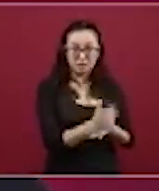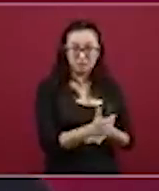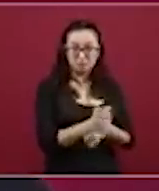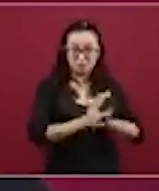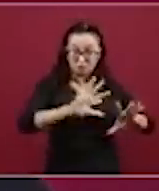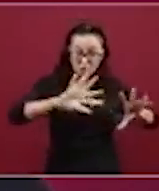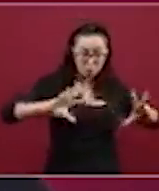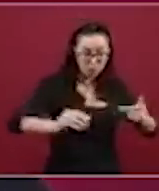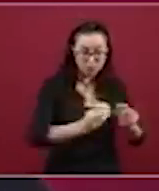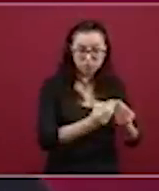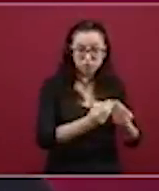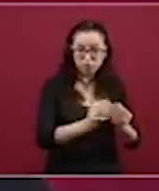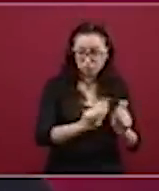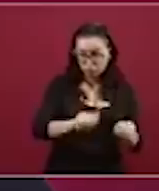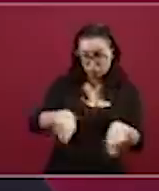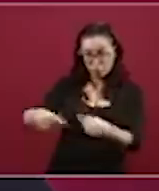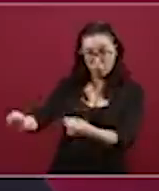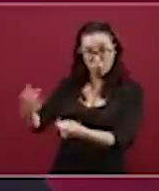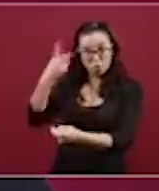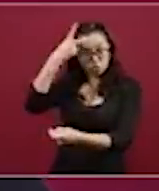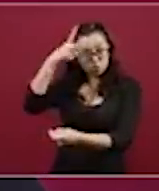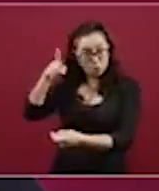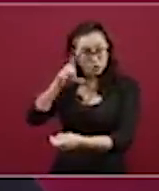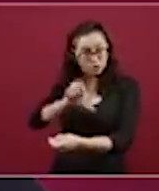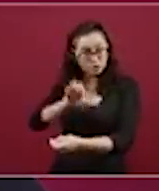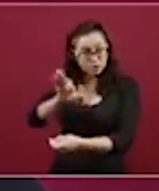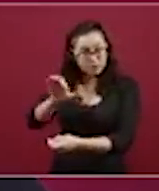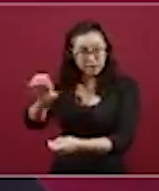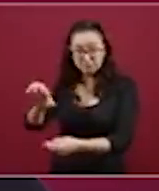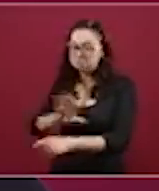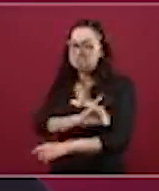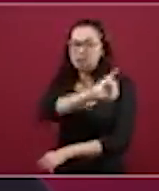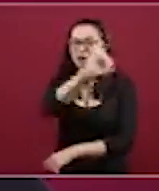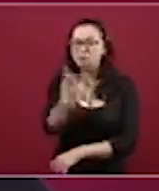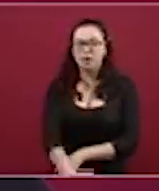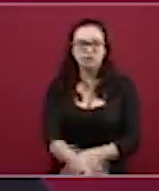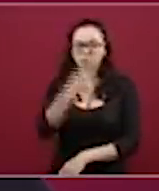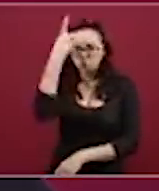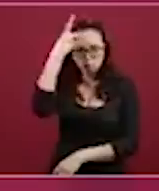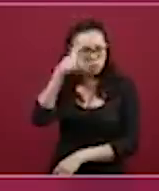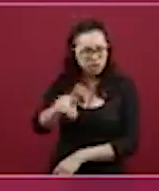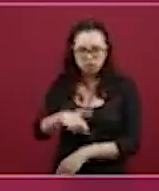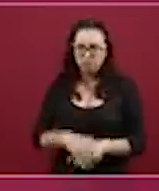propiedad de la Comisión Federal de Electricidad.